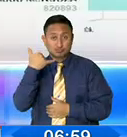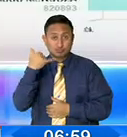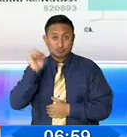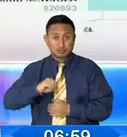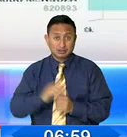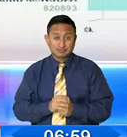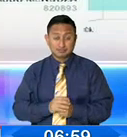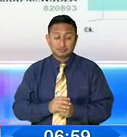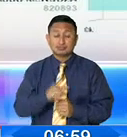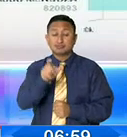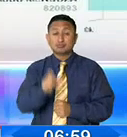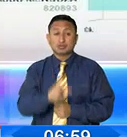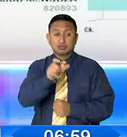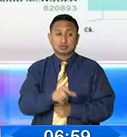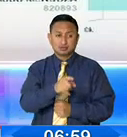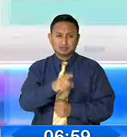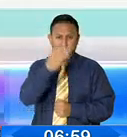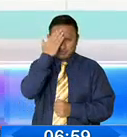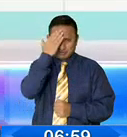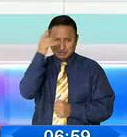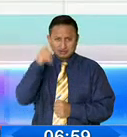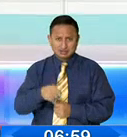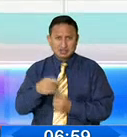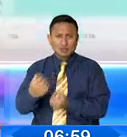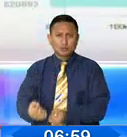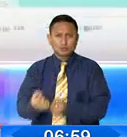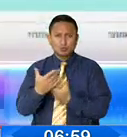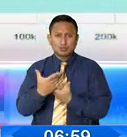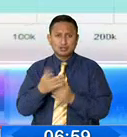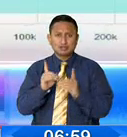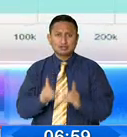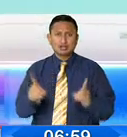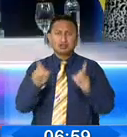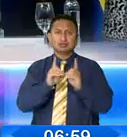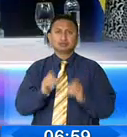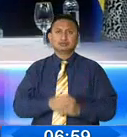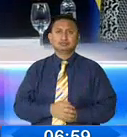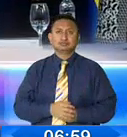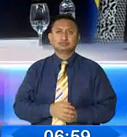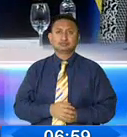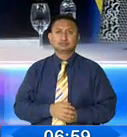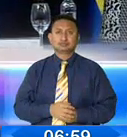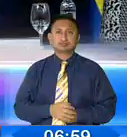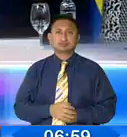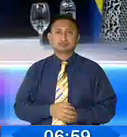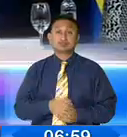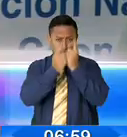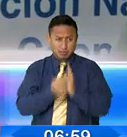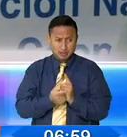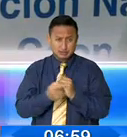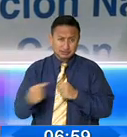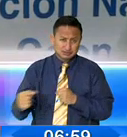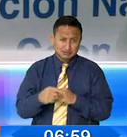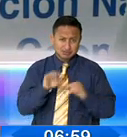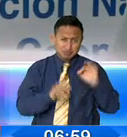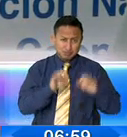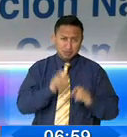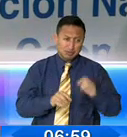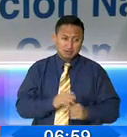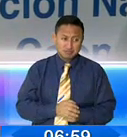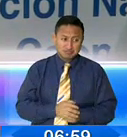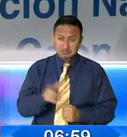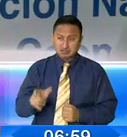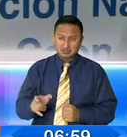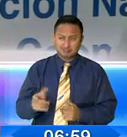que la ciudadanía tenga acceso directo a la difusión oficial de resultados, lograron disipar el fantasma del fraude. No nos creían,